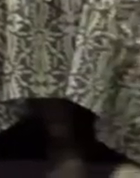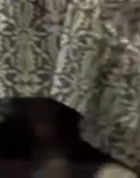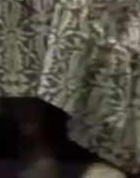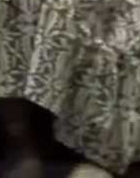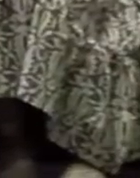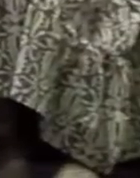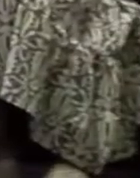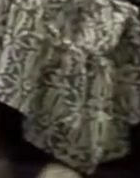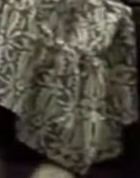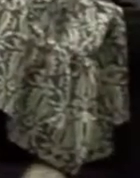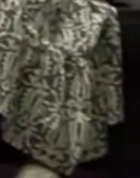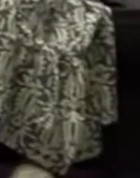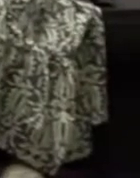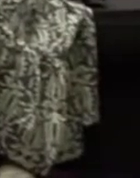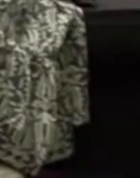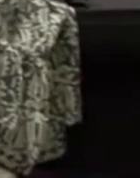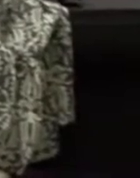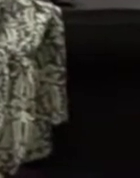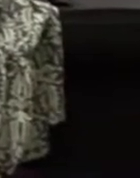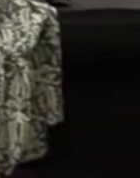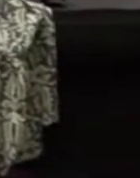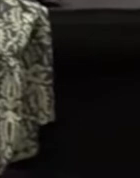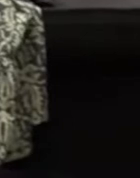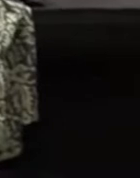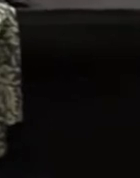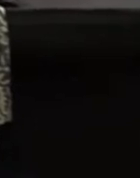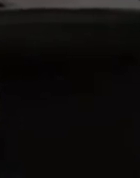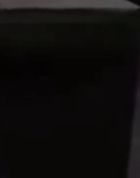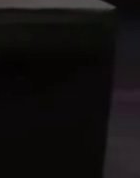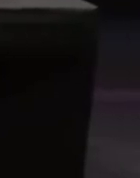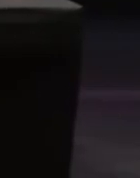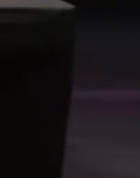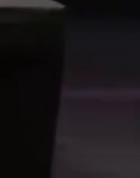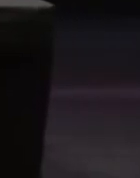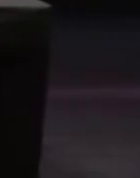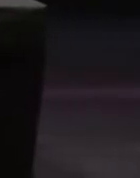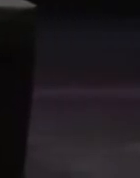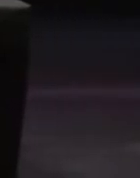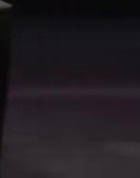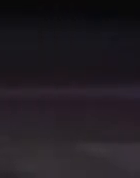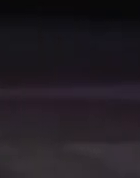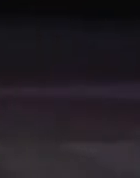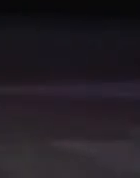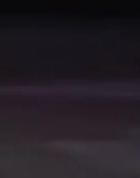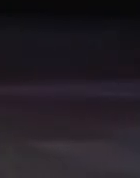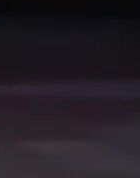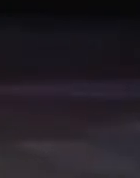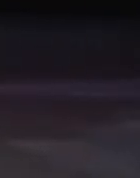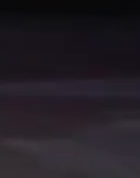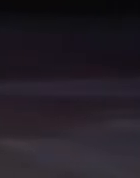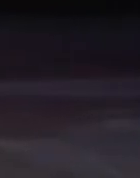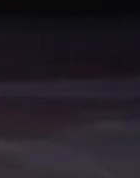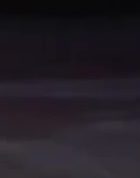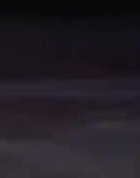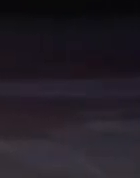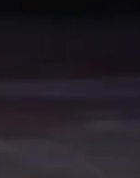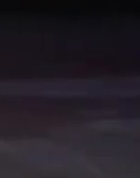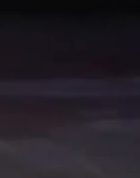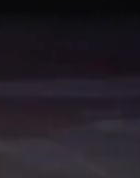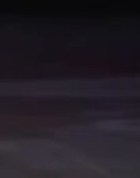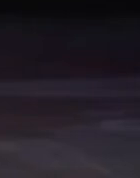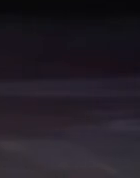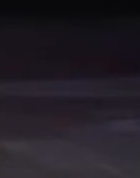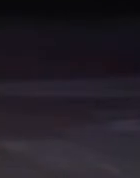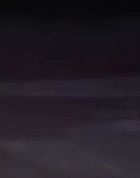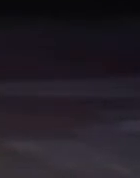que siente como yo, que son miles y miles de andaluzas y de andaluces, y muchos y muchas de los que compartimos este movimiento Sumar,